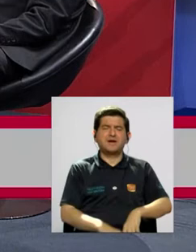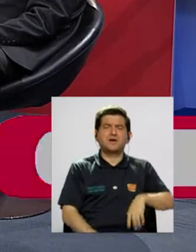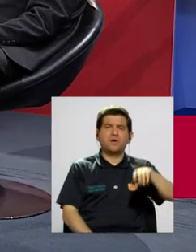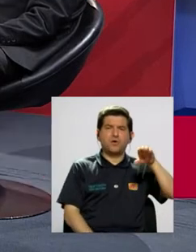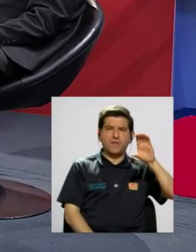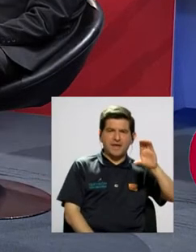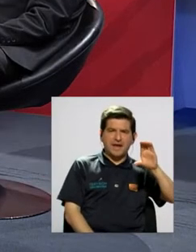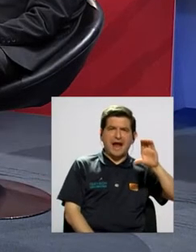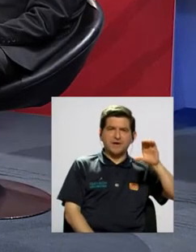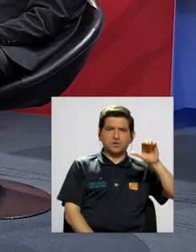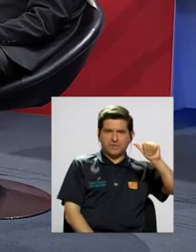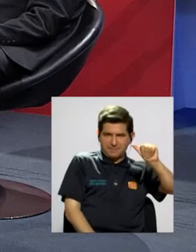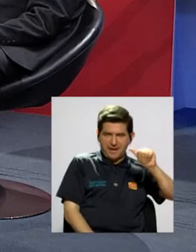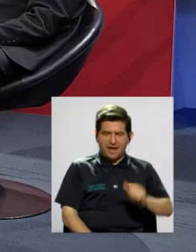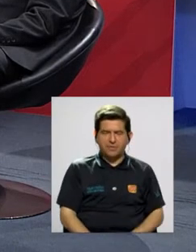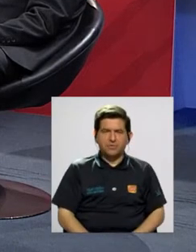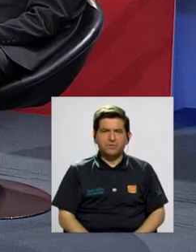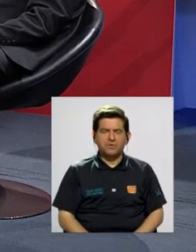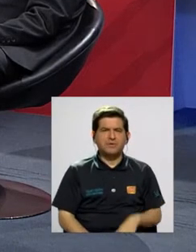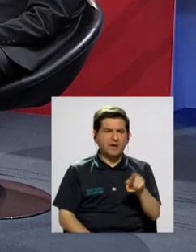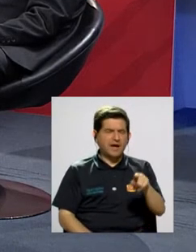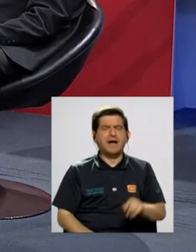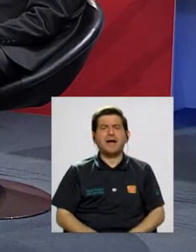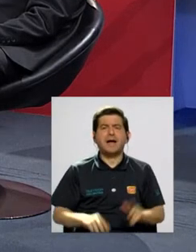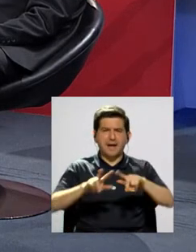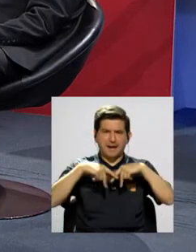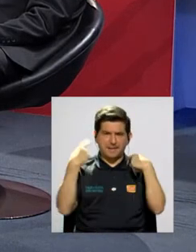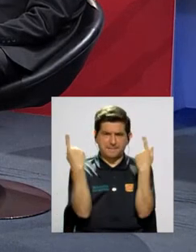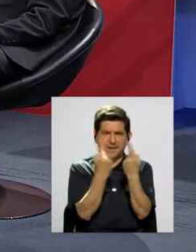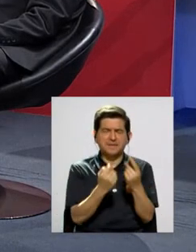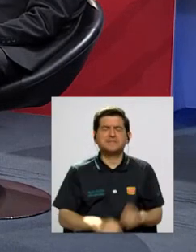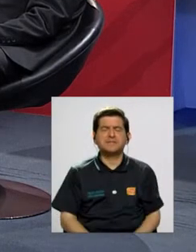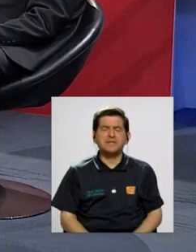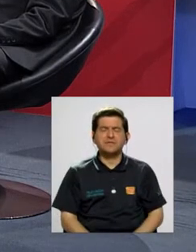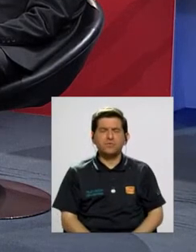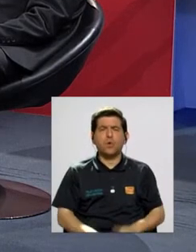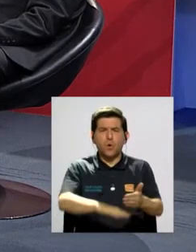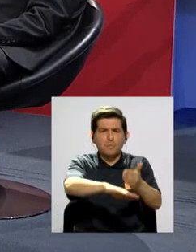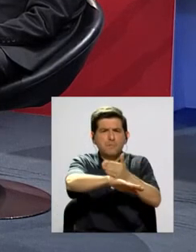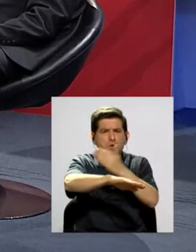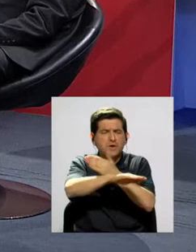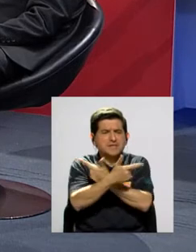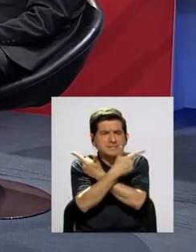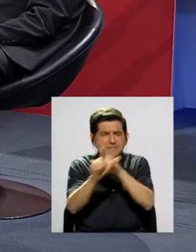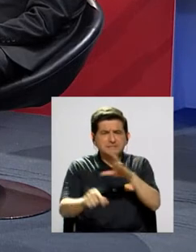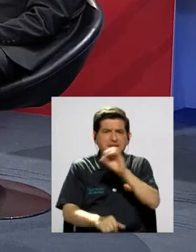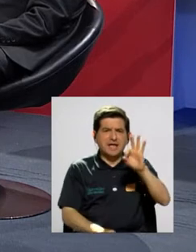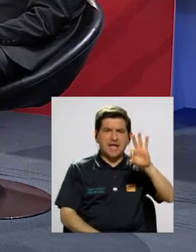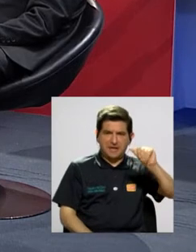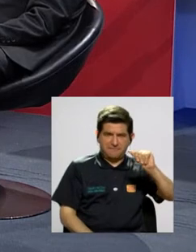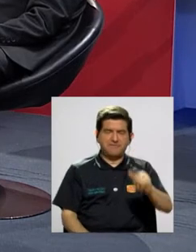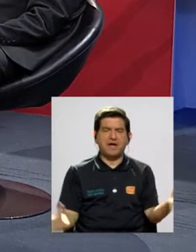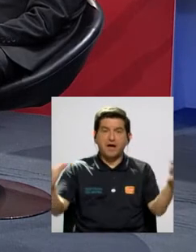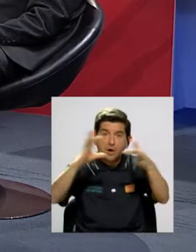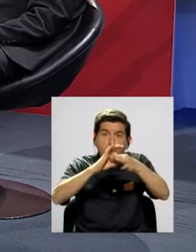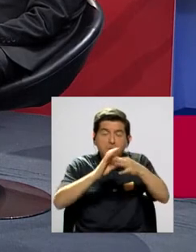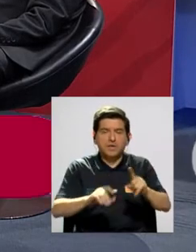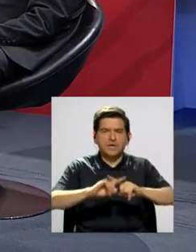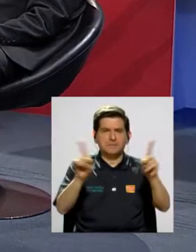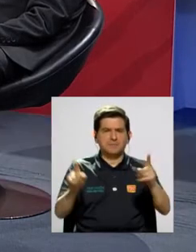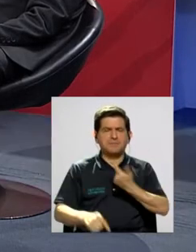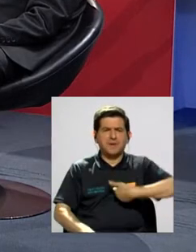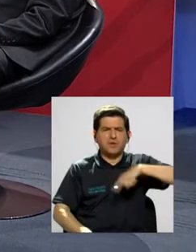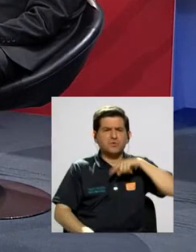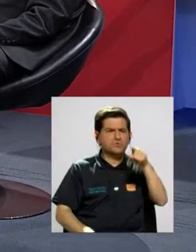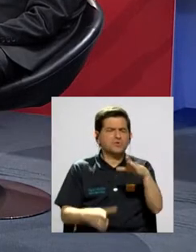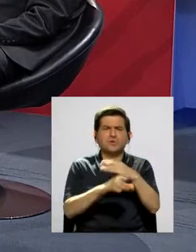podía aglutinar al Partido Progresista Liberal y al Frente Amplio en discurso. Ahora, ¿cómo hacemos posible